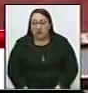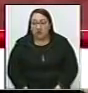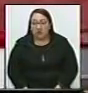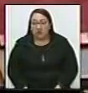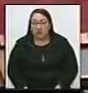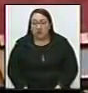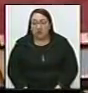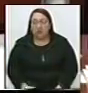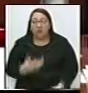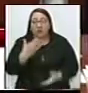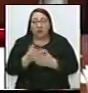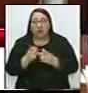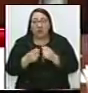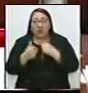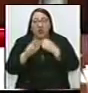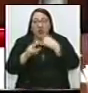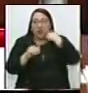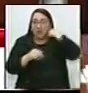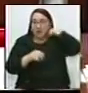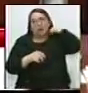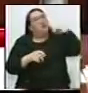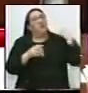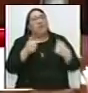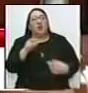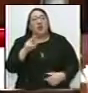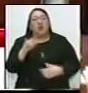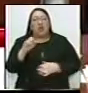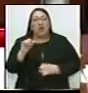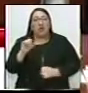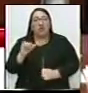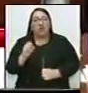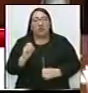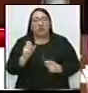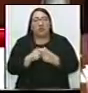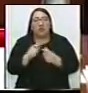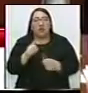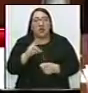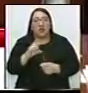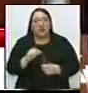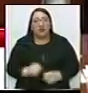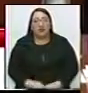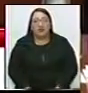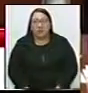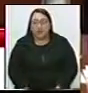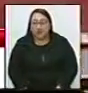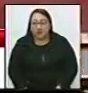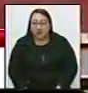Gracias, congresista Aramayo. Tiene la palabra el congresista Richard Arce, hasta por 10 minutos.